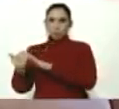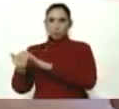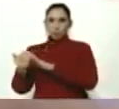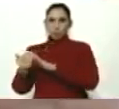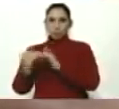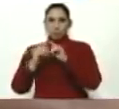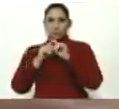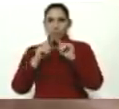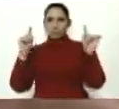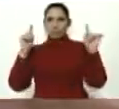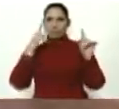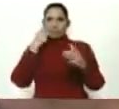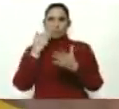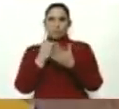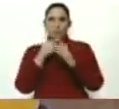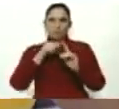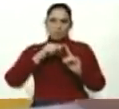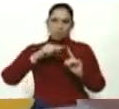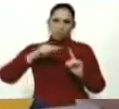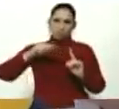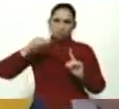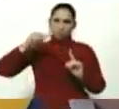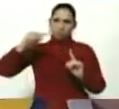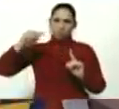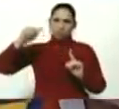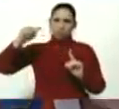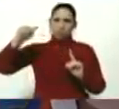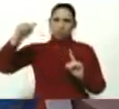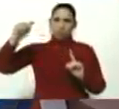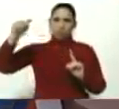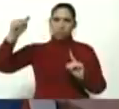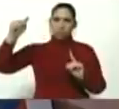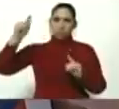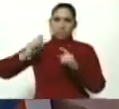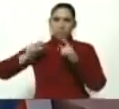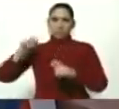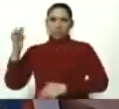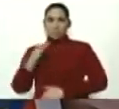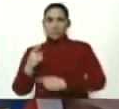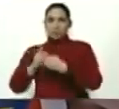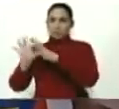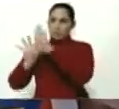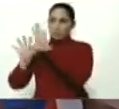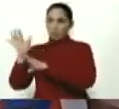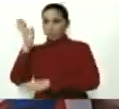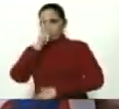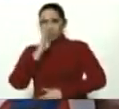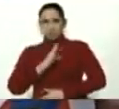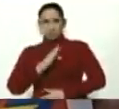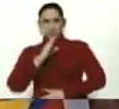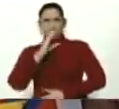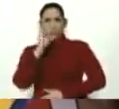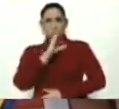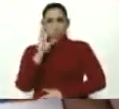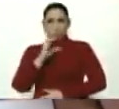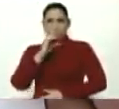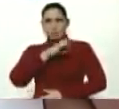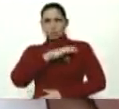el contrario, vemos el crecimiento de los casos que provienen de Brasil, de Colombia, de Chile y de Ecuador.